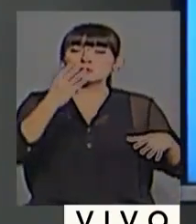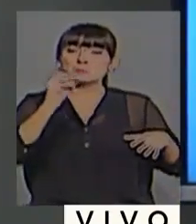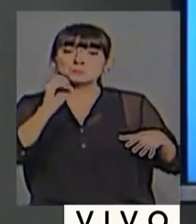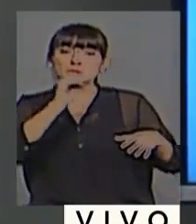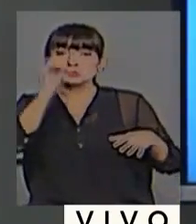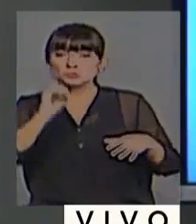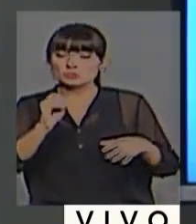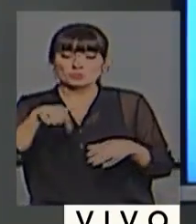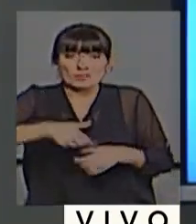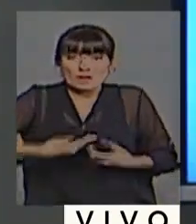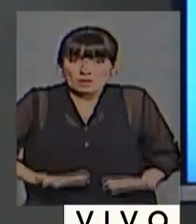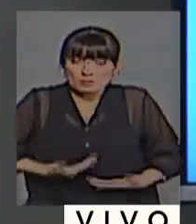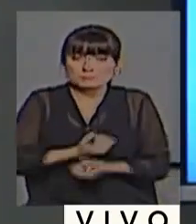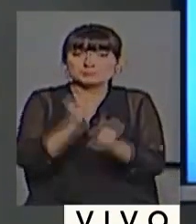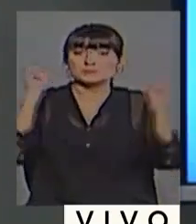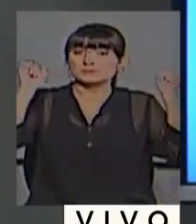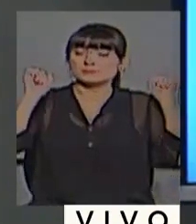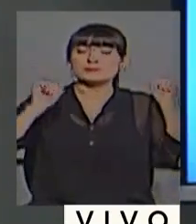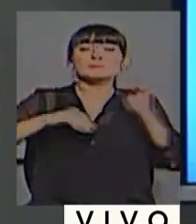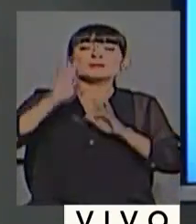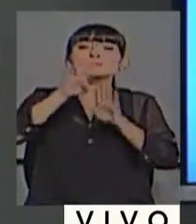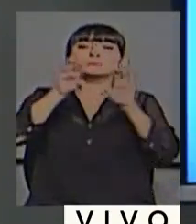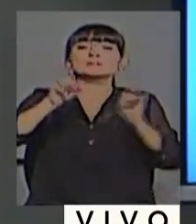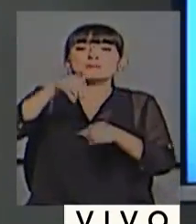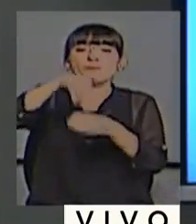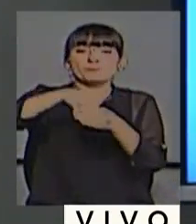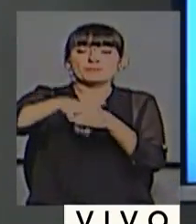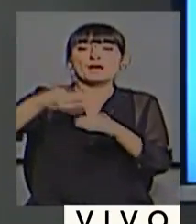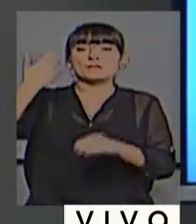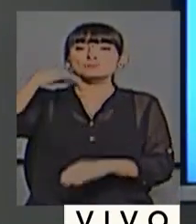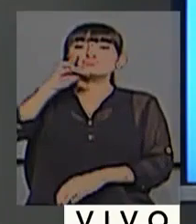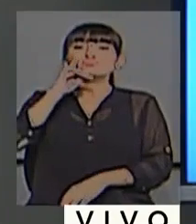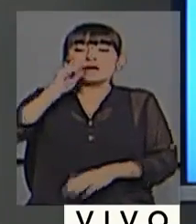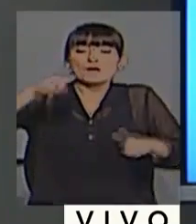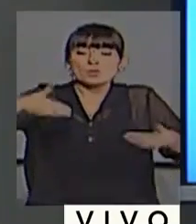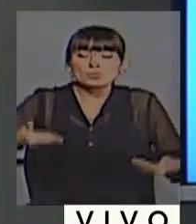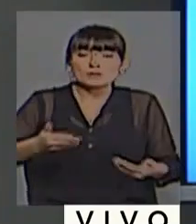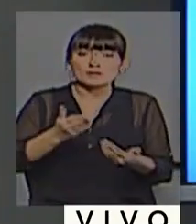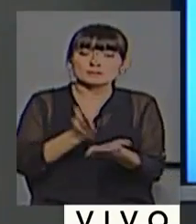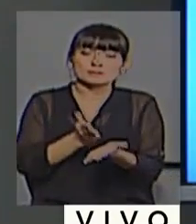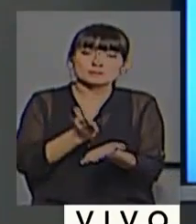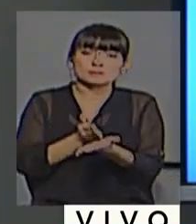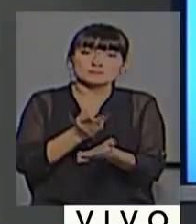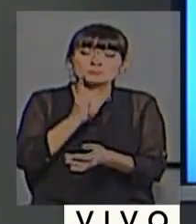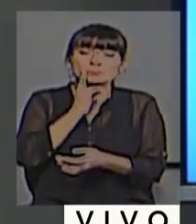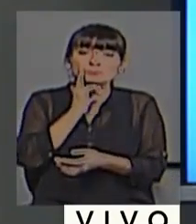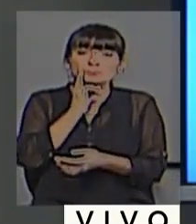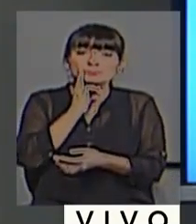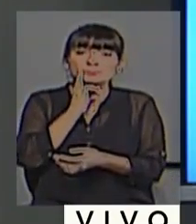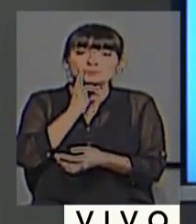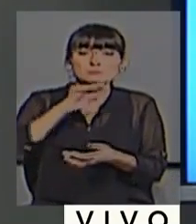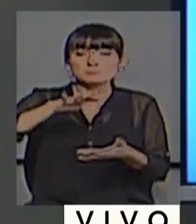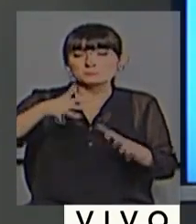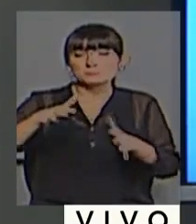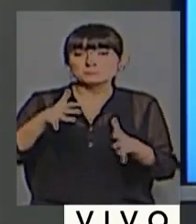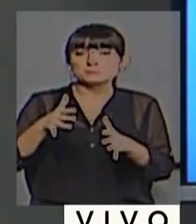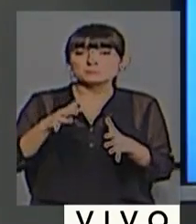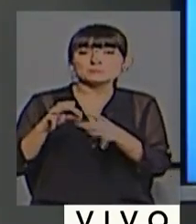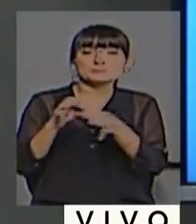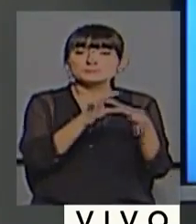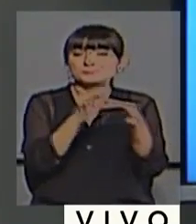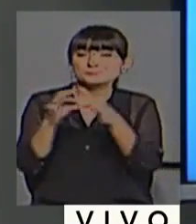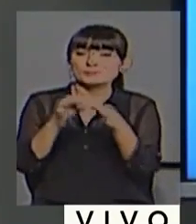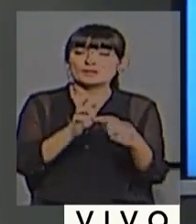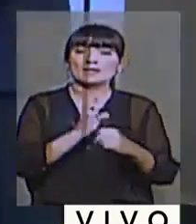más en un sistema electoral como el que teníamos y el que tenemos, que de alguna forma también va a tener algún correlato respecto a la